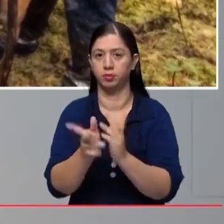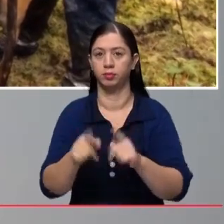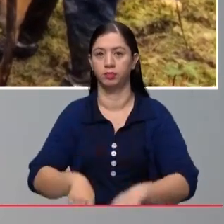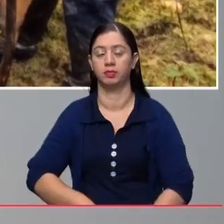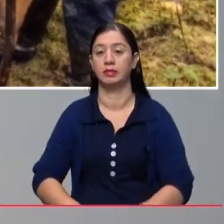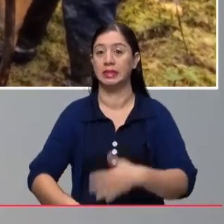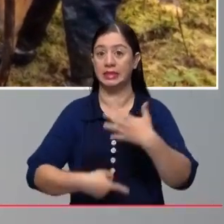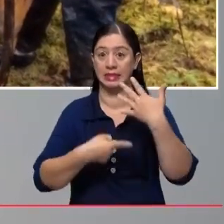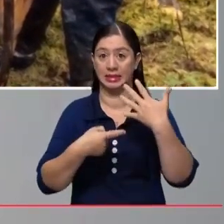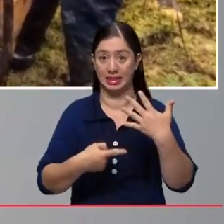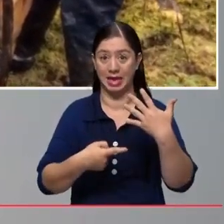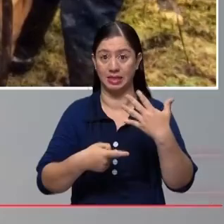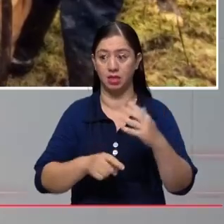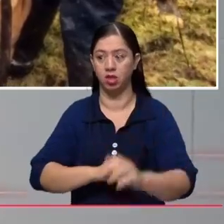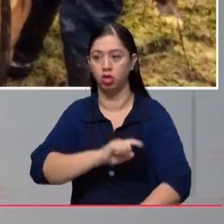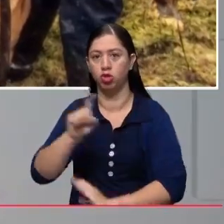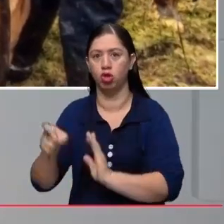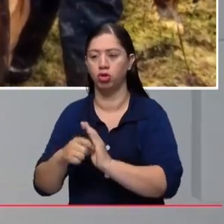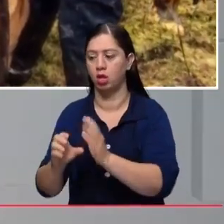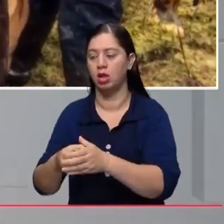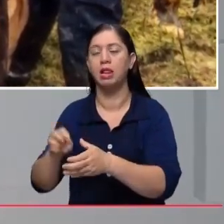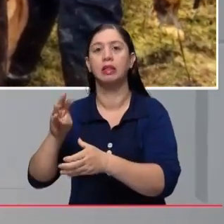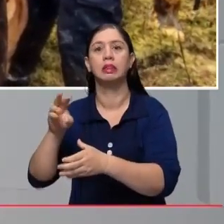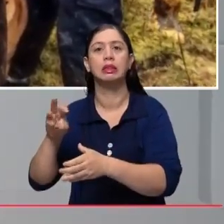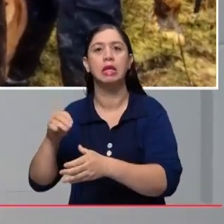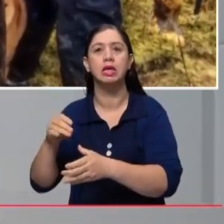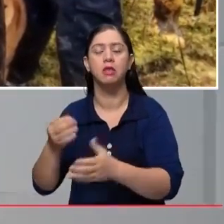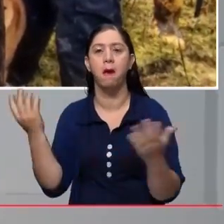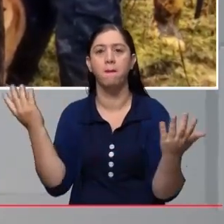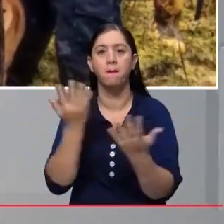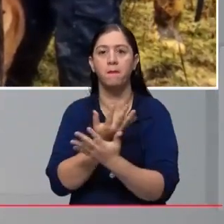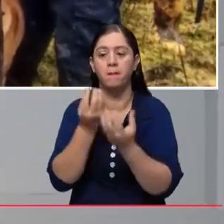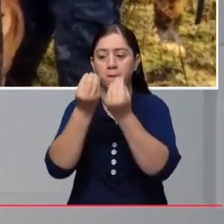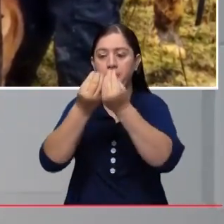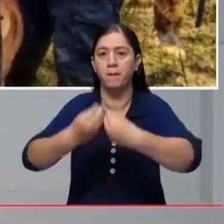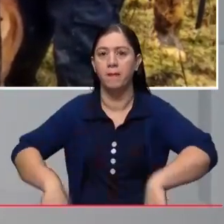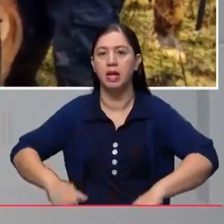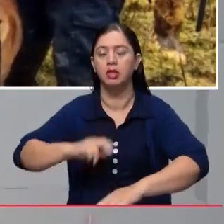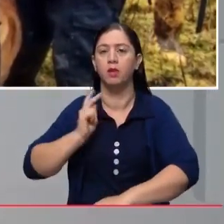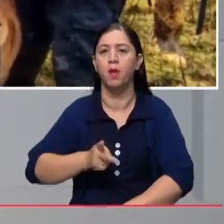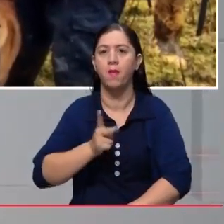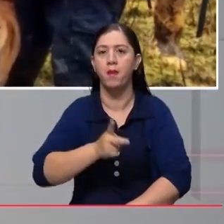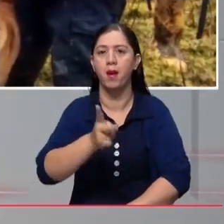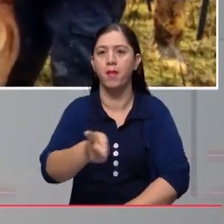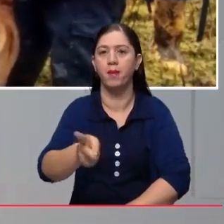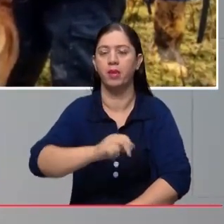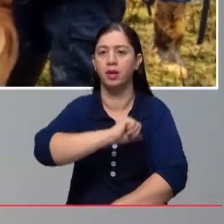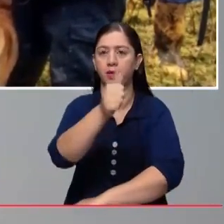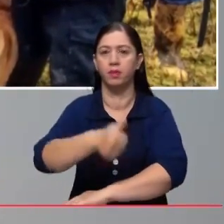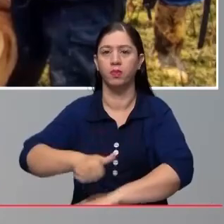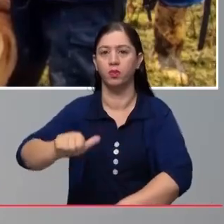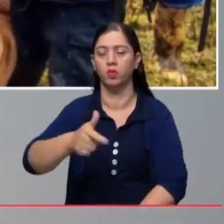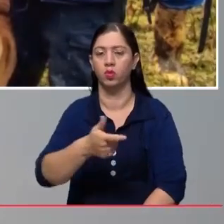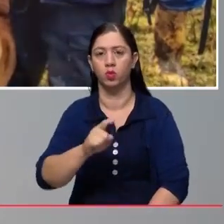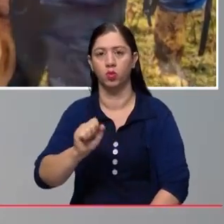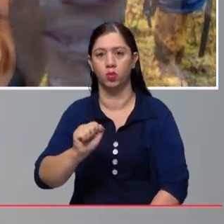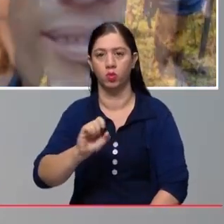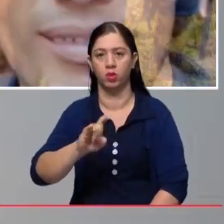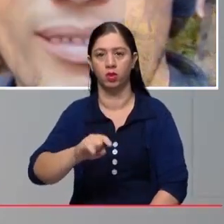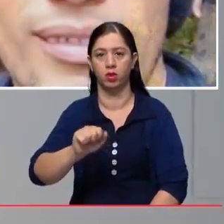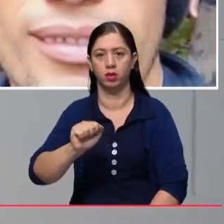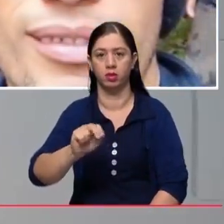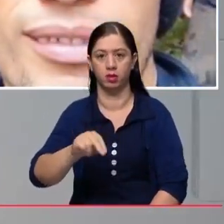6 de los 13 caminantes indígenas que estaban extraviados durante una caminata de reconocimiento en el páramo de Guanacas de